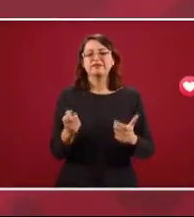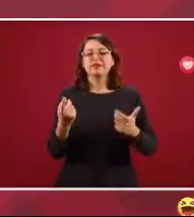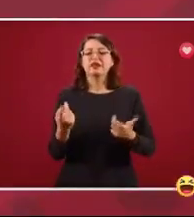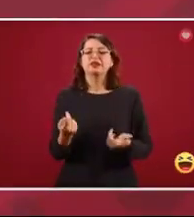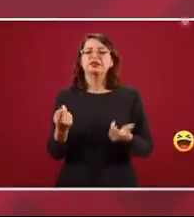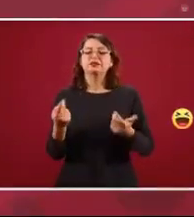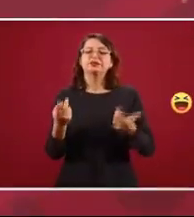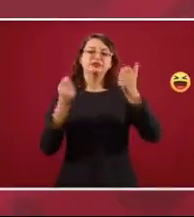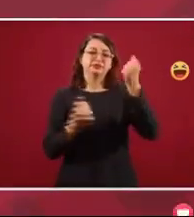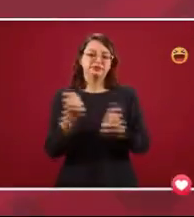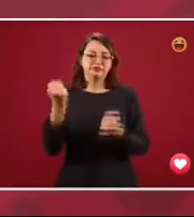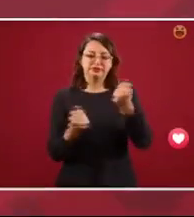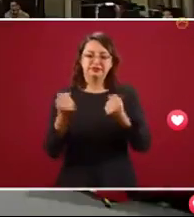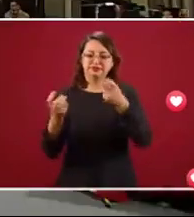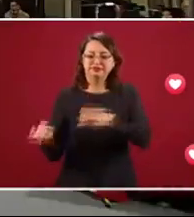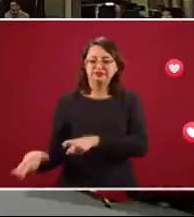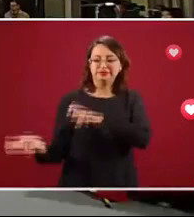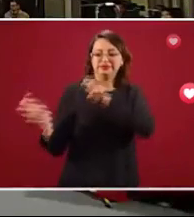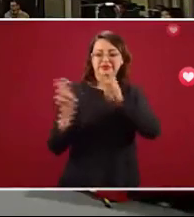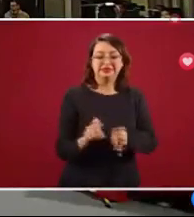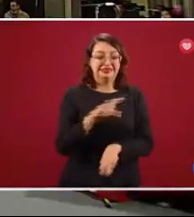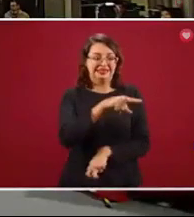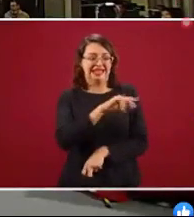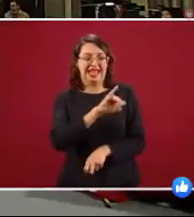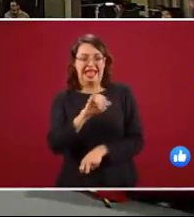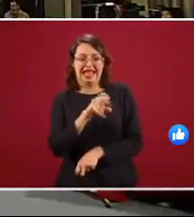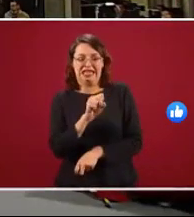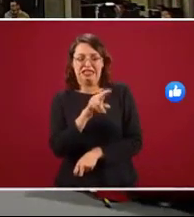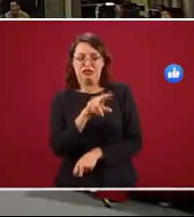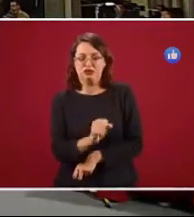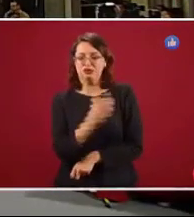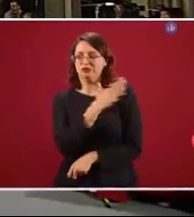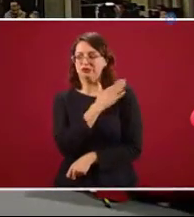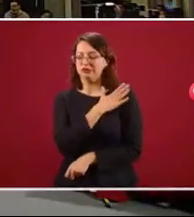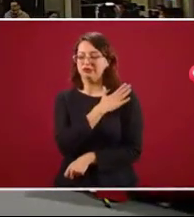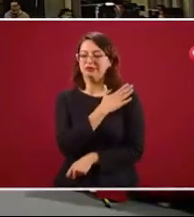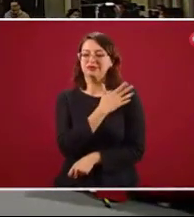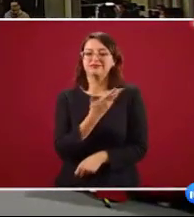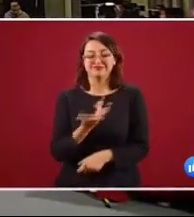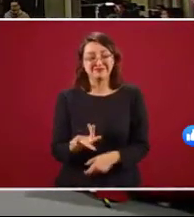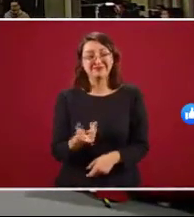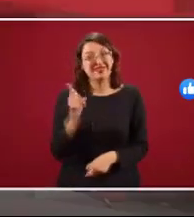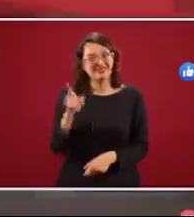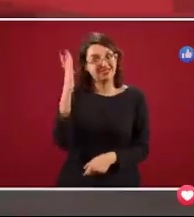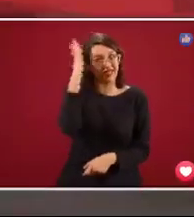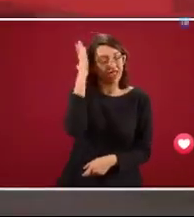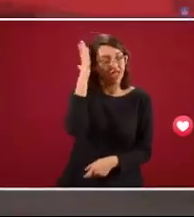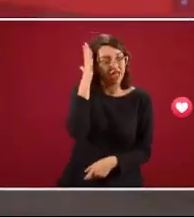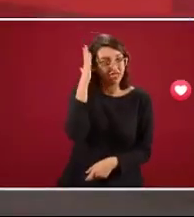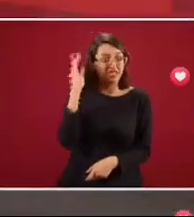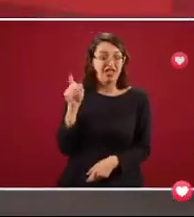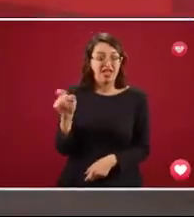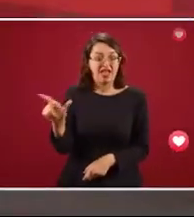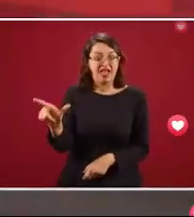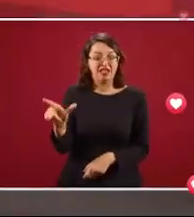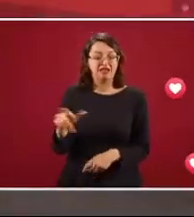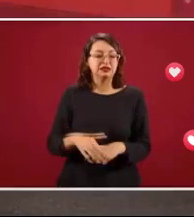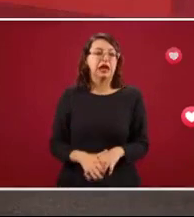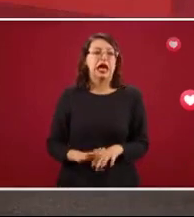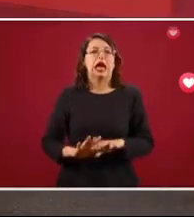jesús que sí lo conoce y me dijo no pues es que es este el dirigente ya